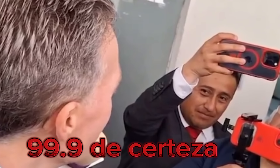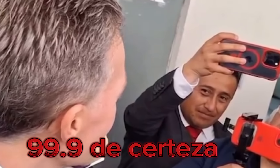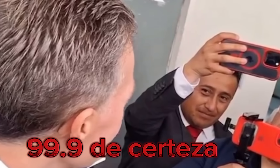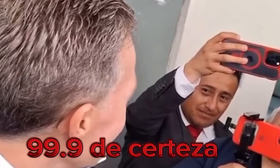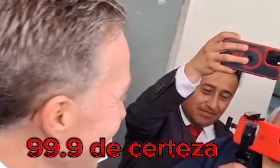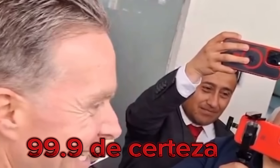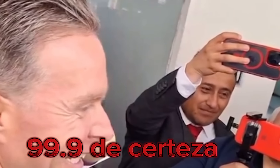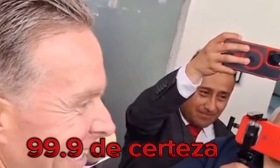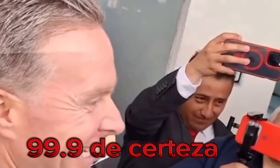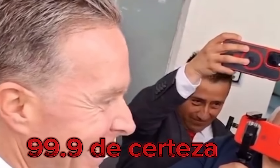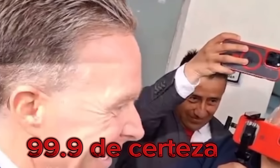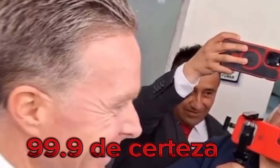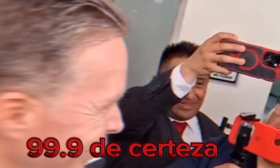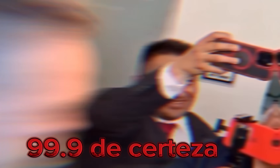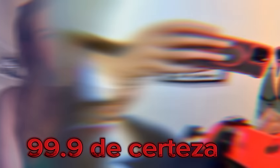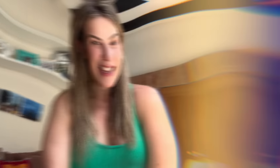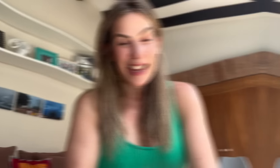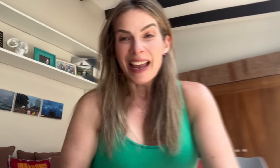99.9.